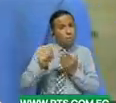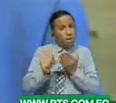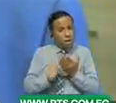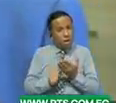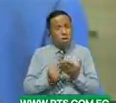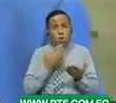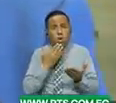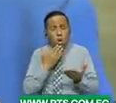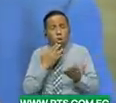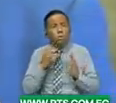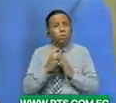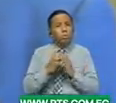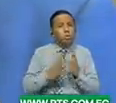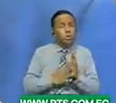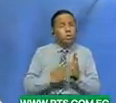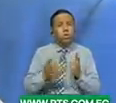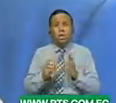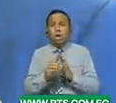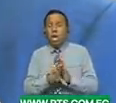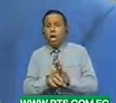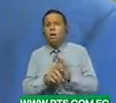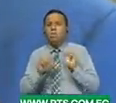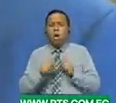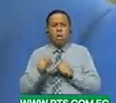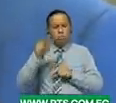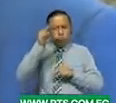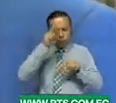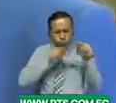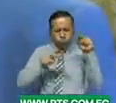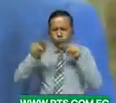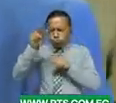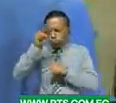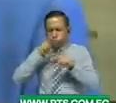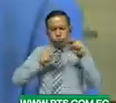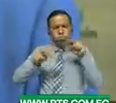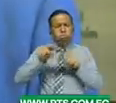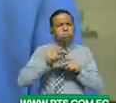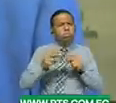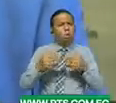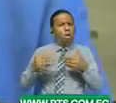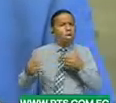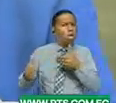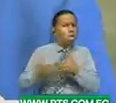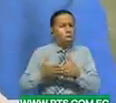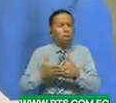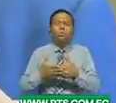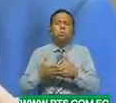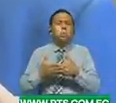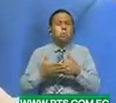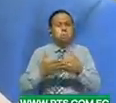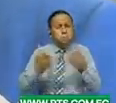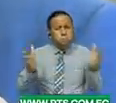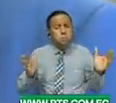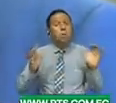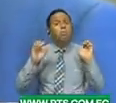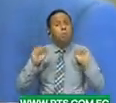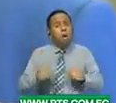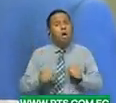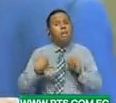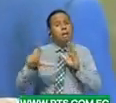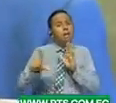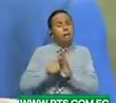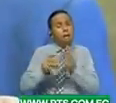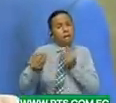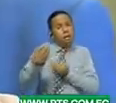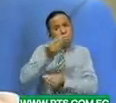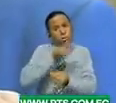este proyecto de ley para que revisemos cada uno de los asuntos. Ninguna posibilidad está cerrada porque nosotros estamos abiertos a que la ley de inversiones sea